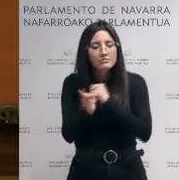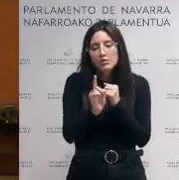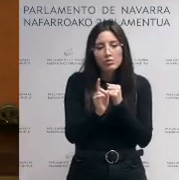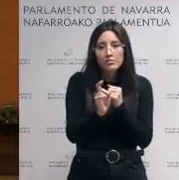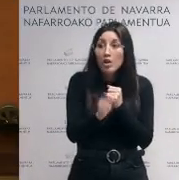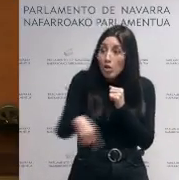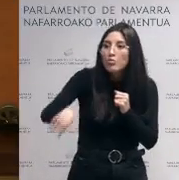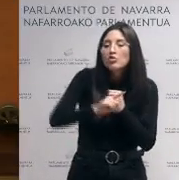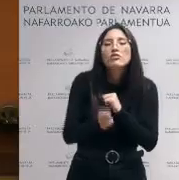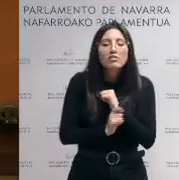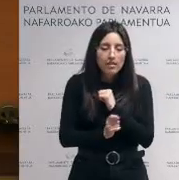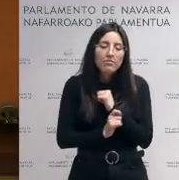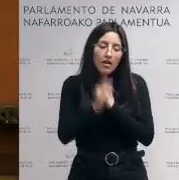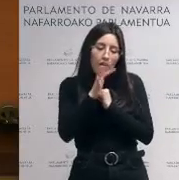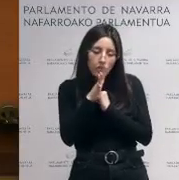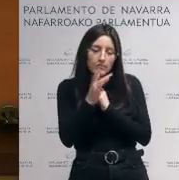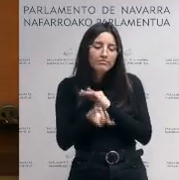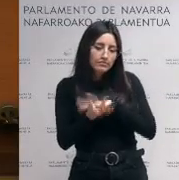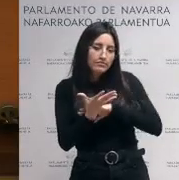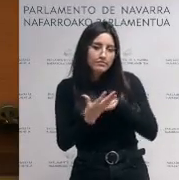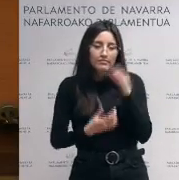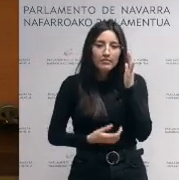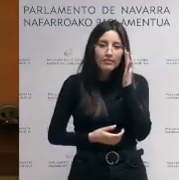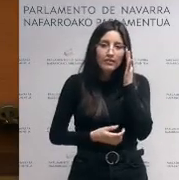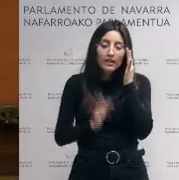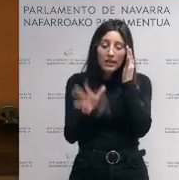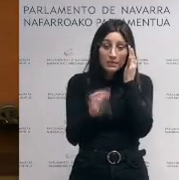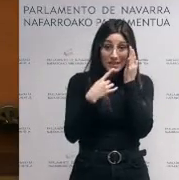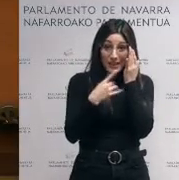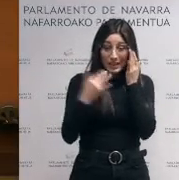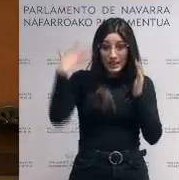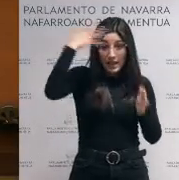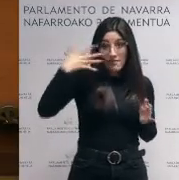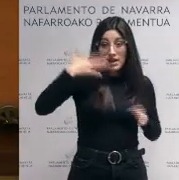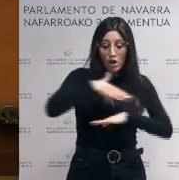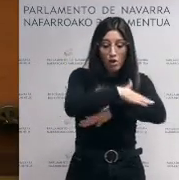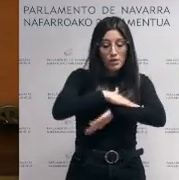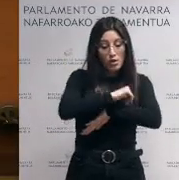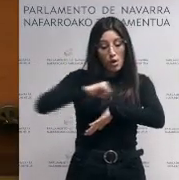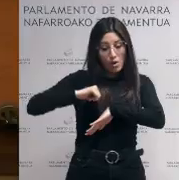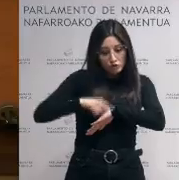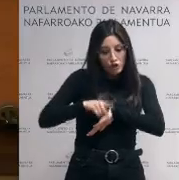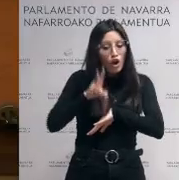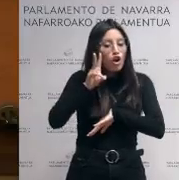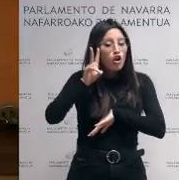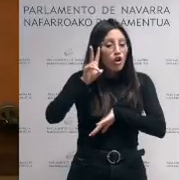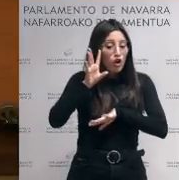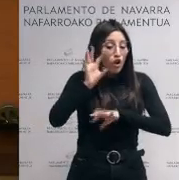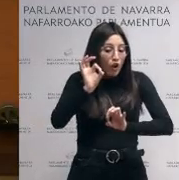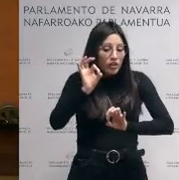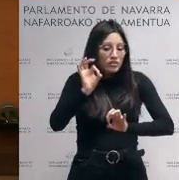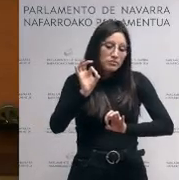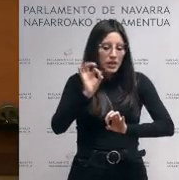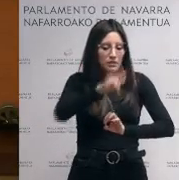una trampa para los navarros. Yo quiero recordar que el autogobierno tiene sentido si sirve para garantizar una vida más digna a la